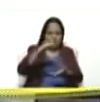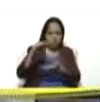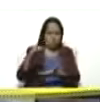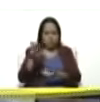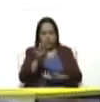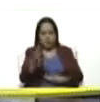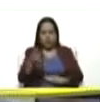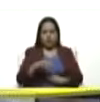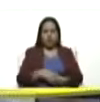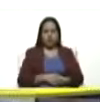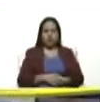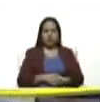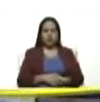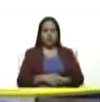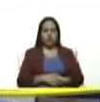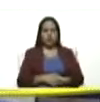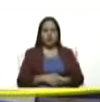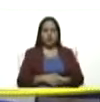promedio